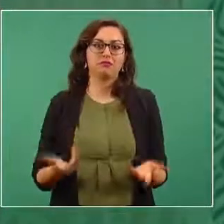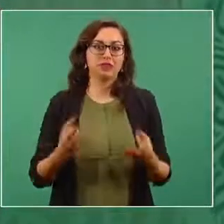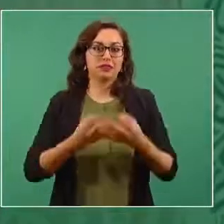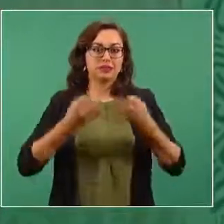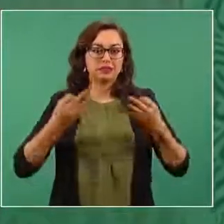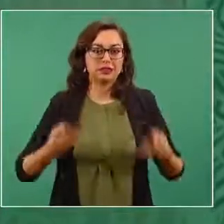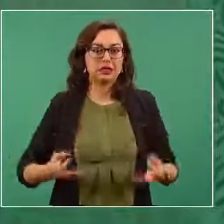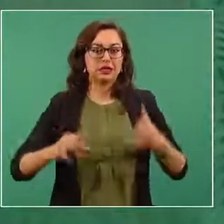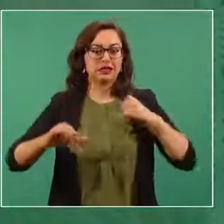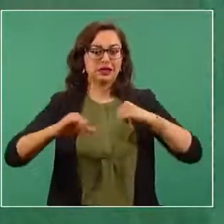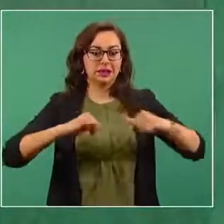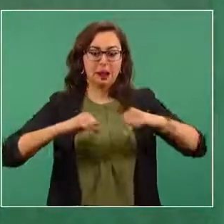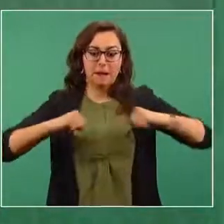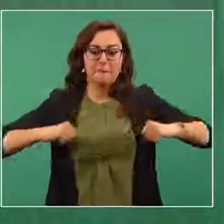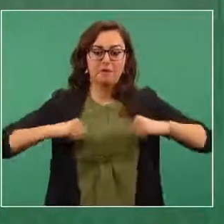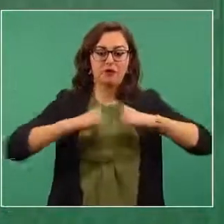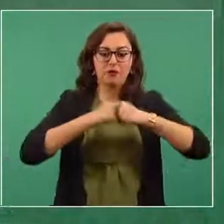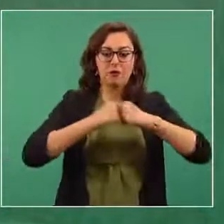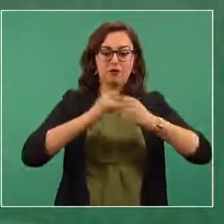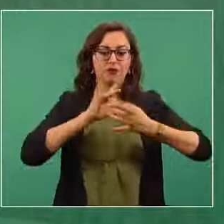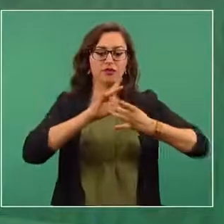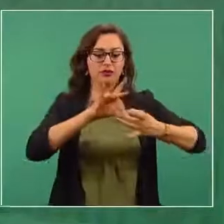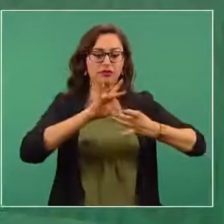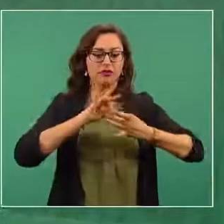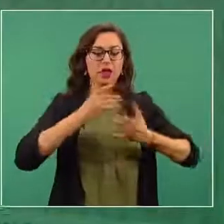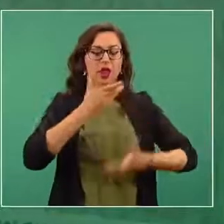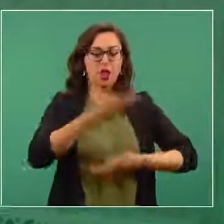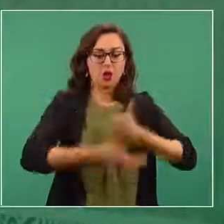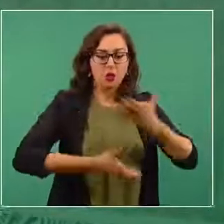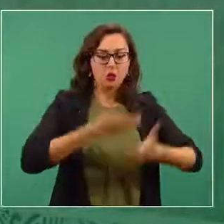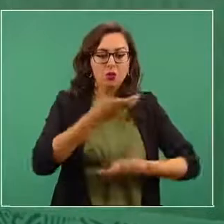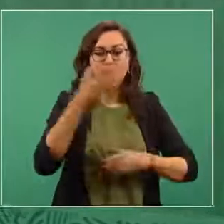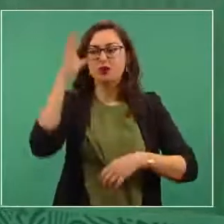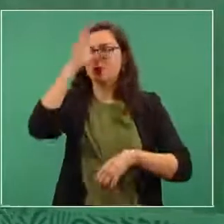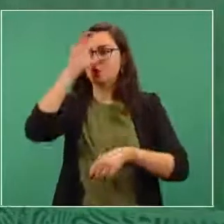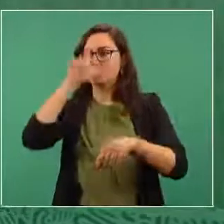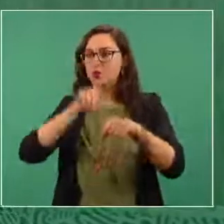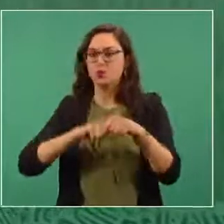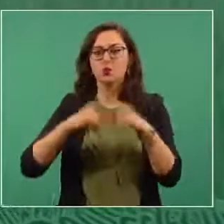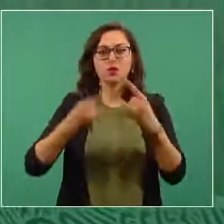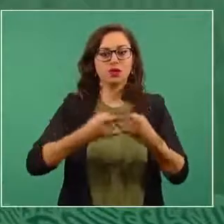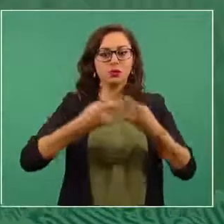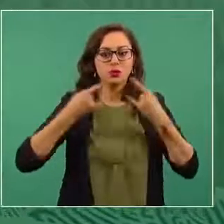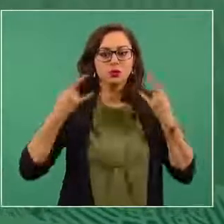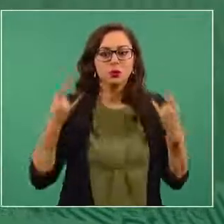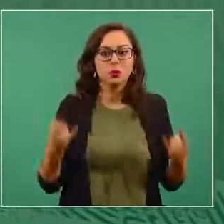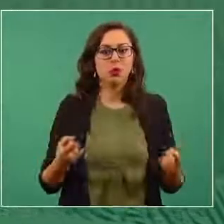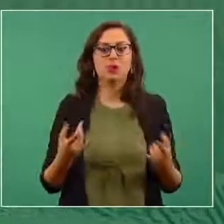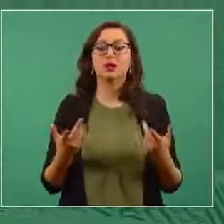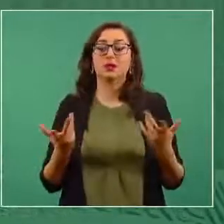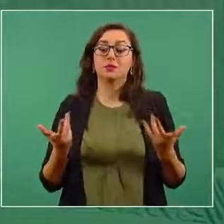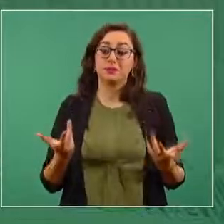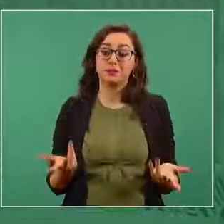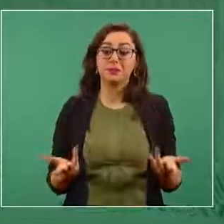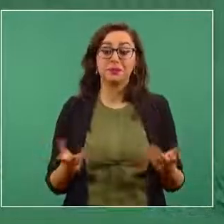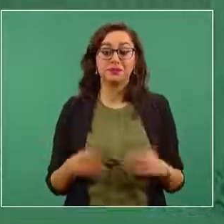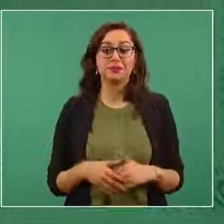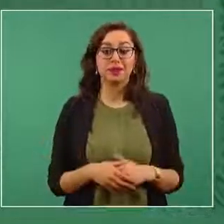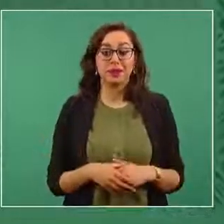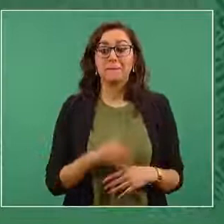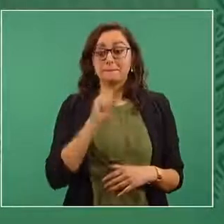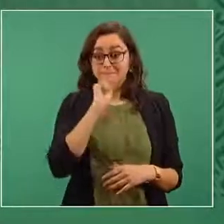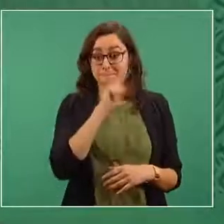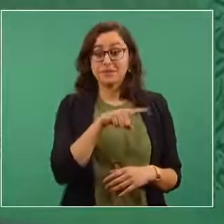cultura y la historia, a veces, como él mismo